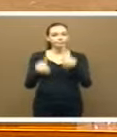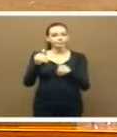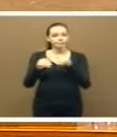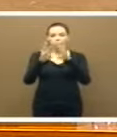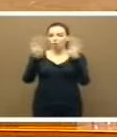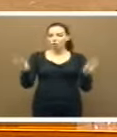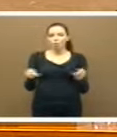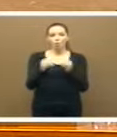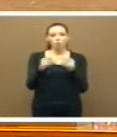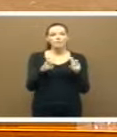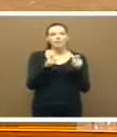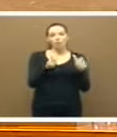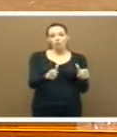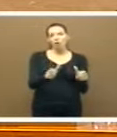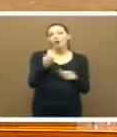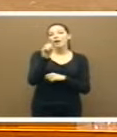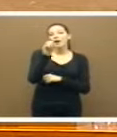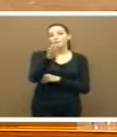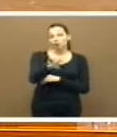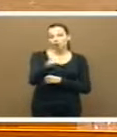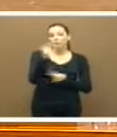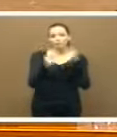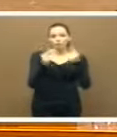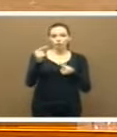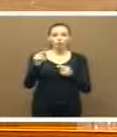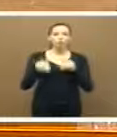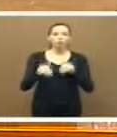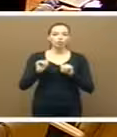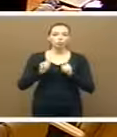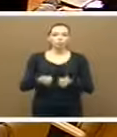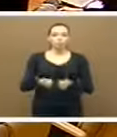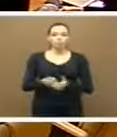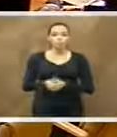conjunto la sección número 14 del presupuesto. Entramos en votación.